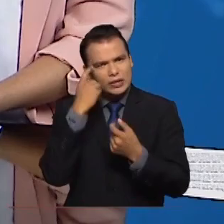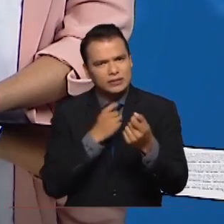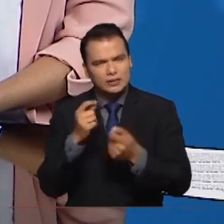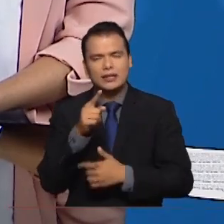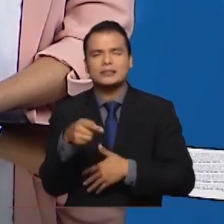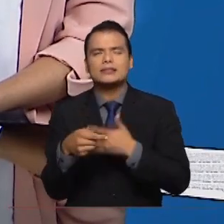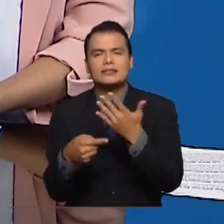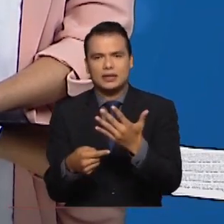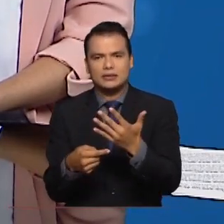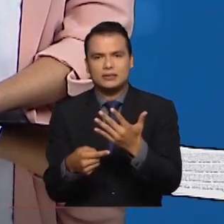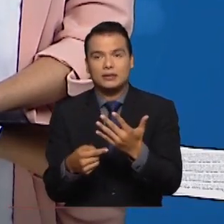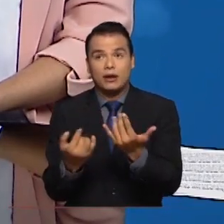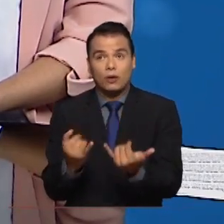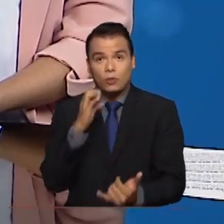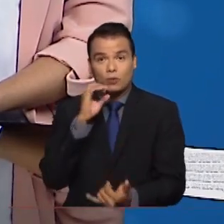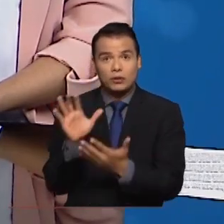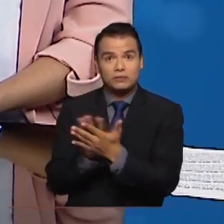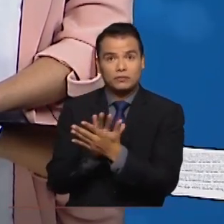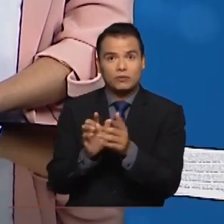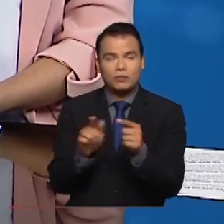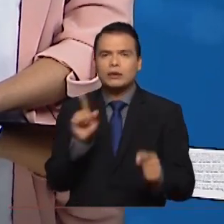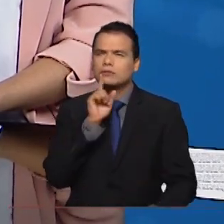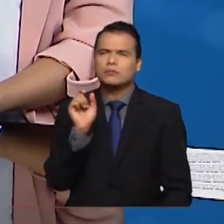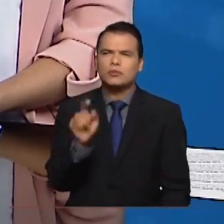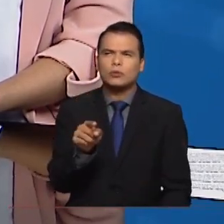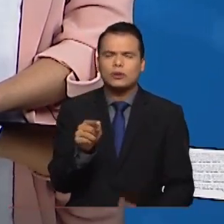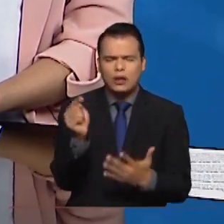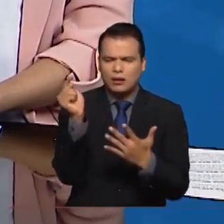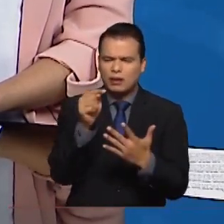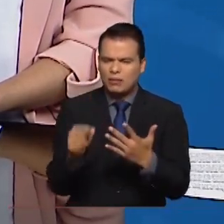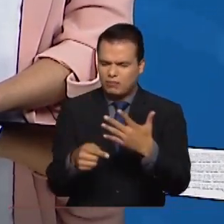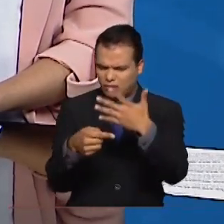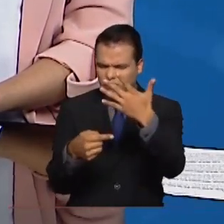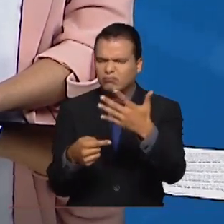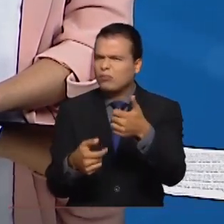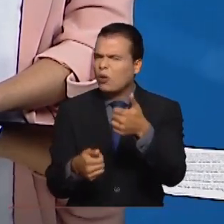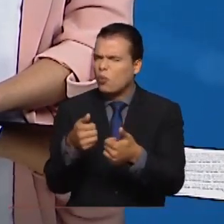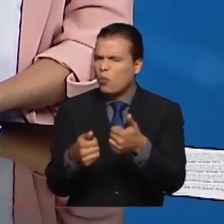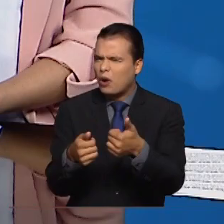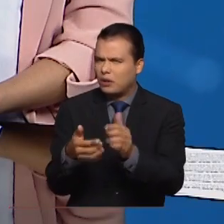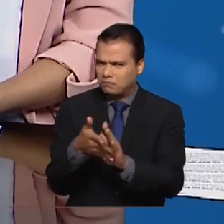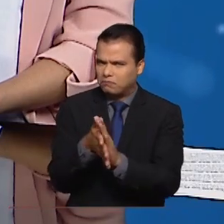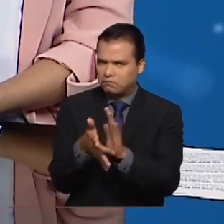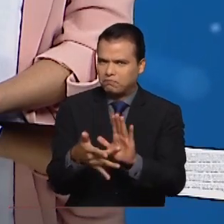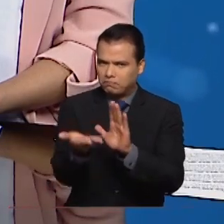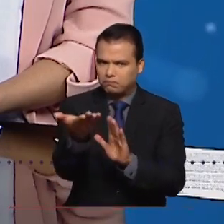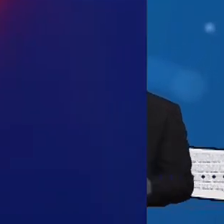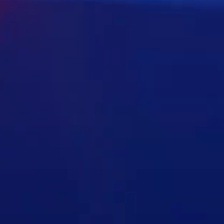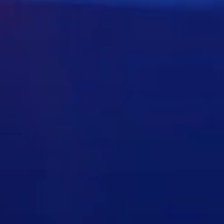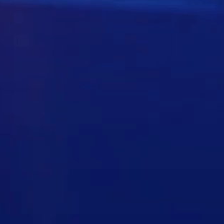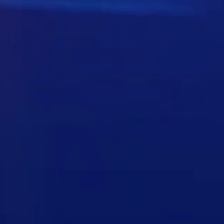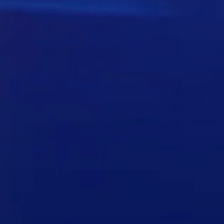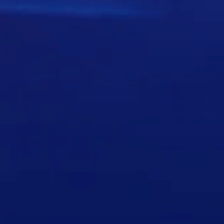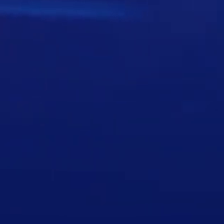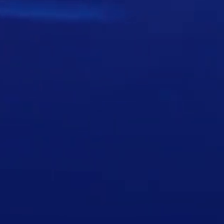vía panamericana. Juan Pablo Velasco, muy buenas noches. Cuéntenos cuáles fueron esas conclusiones de este consejo.